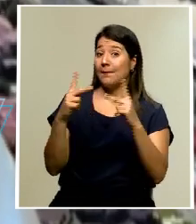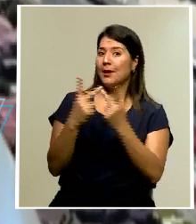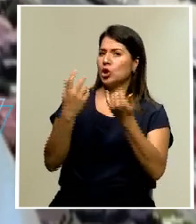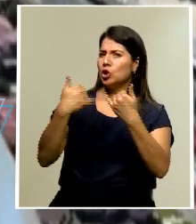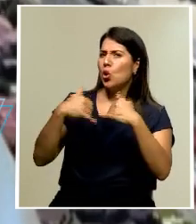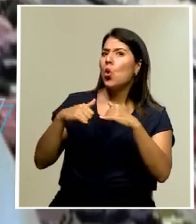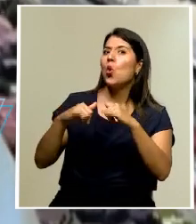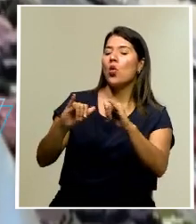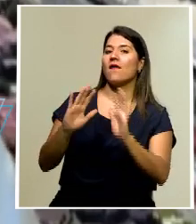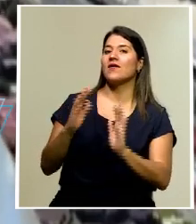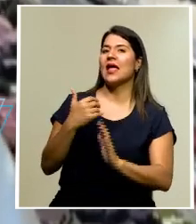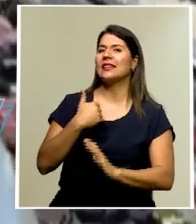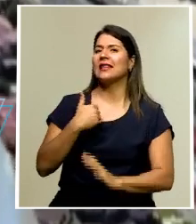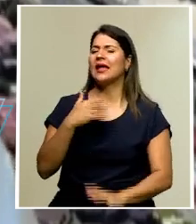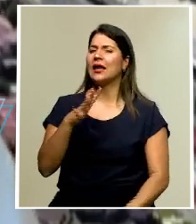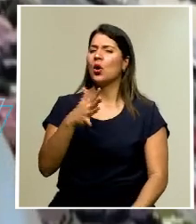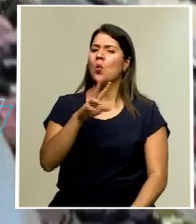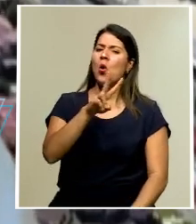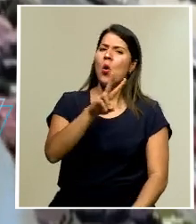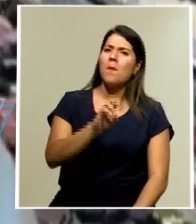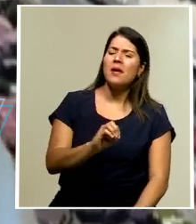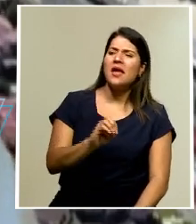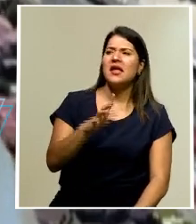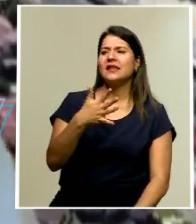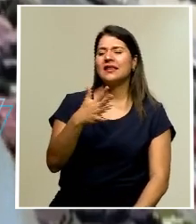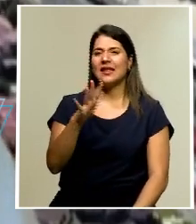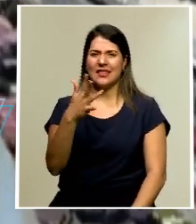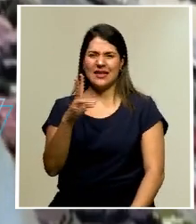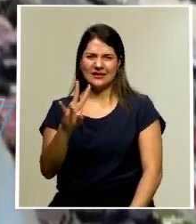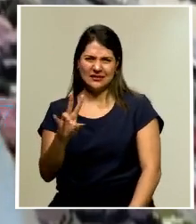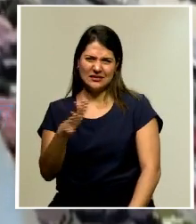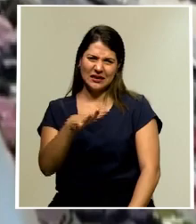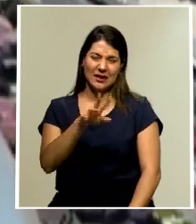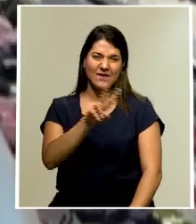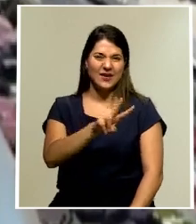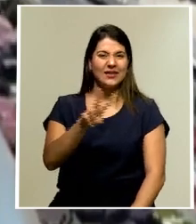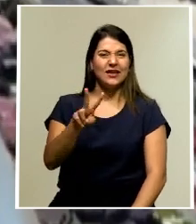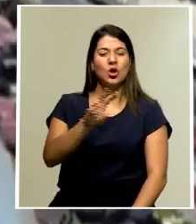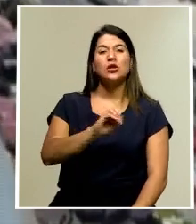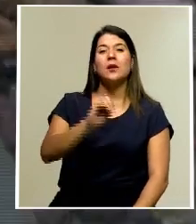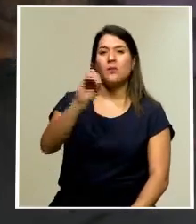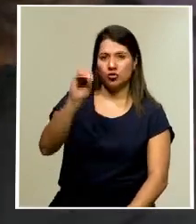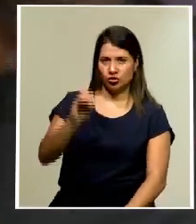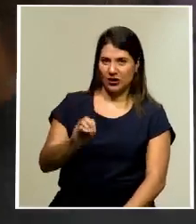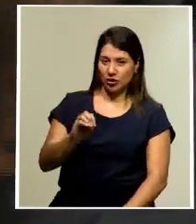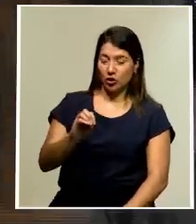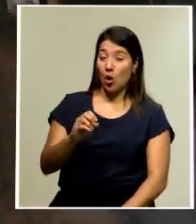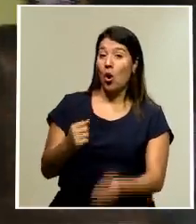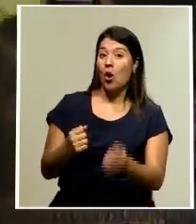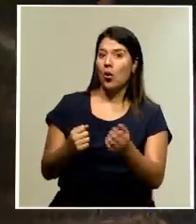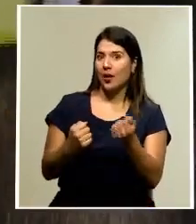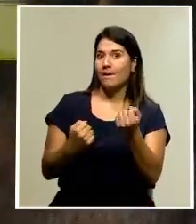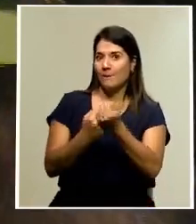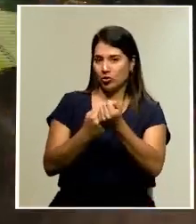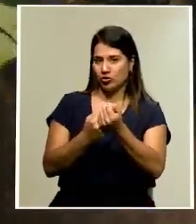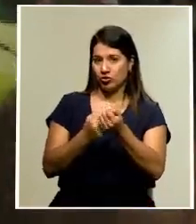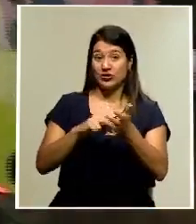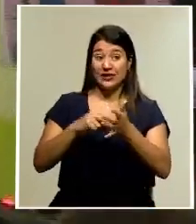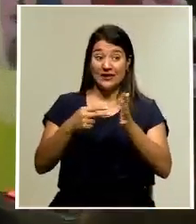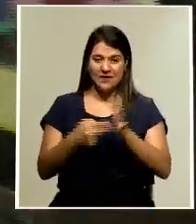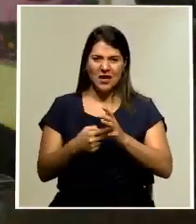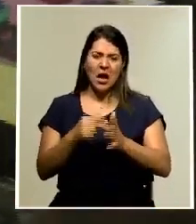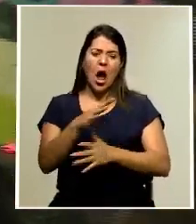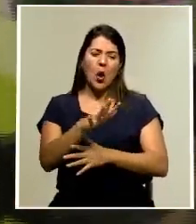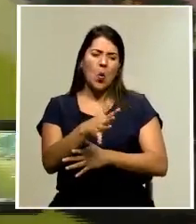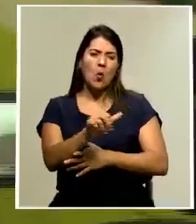de un 20, ¿verdad? Entre un 17, un 22, dependiendo del estudio, pero normalmente 2 de cada 10 personas en el país. O sea,